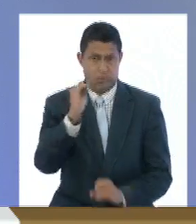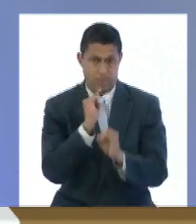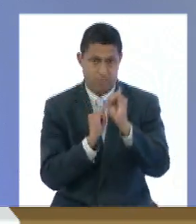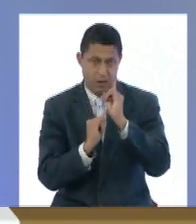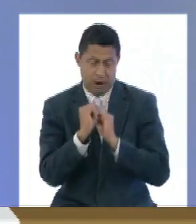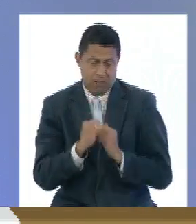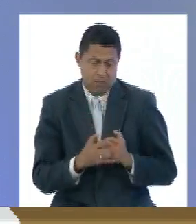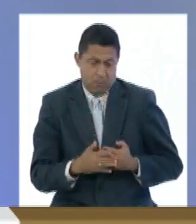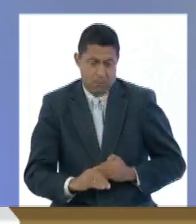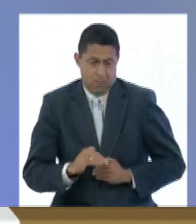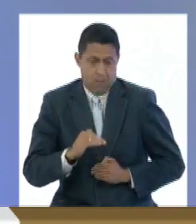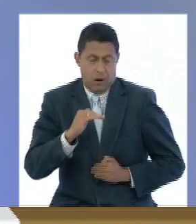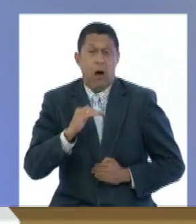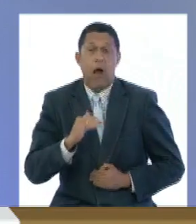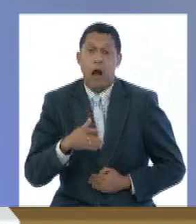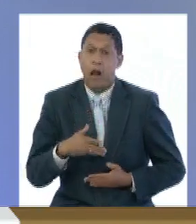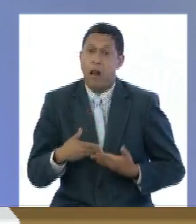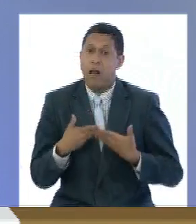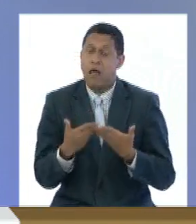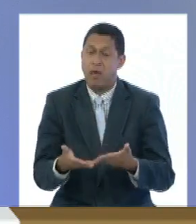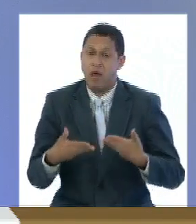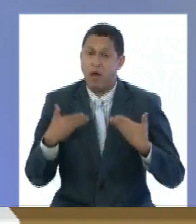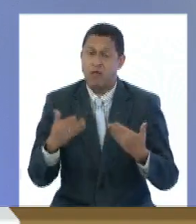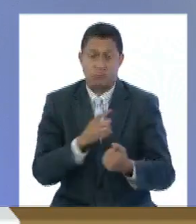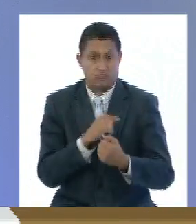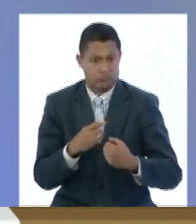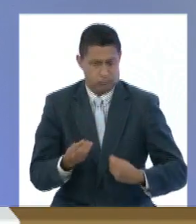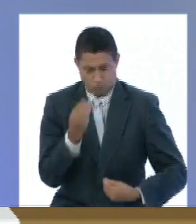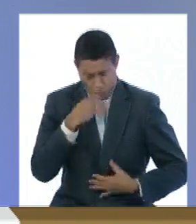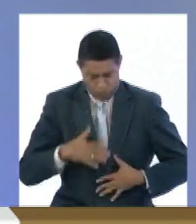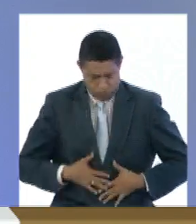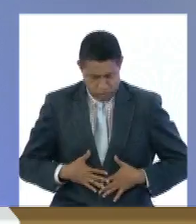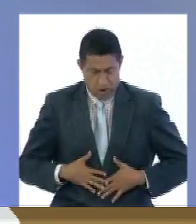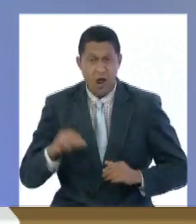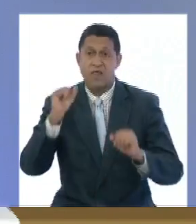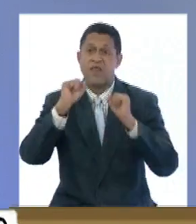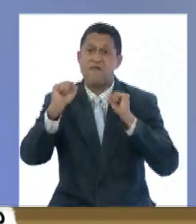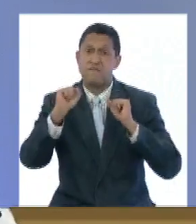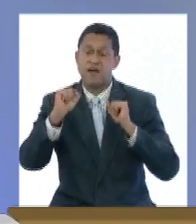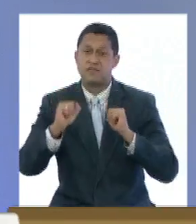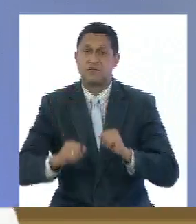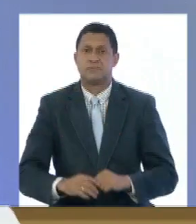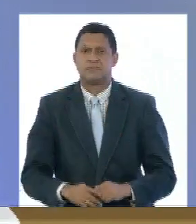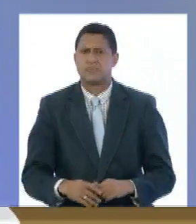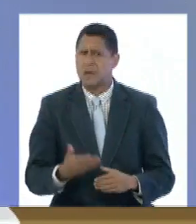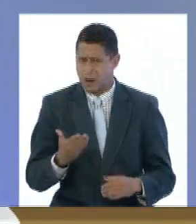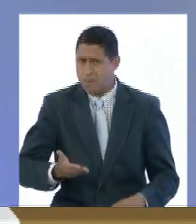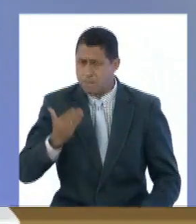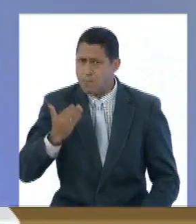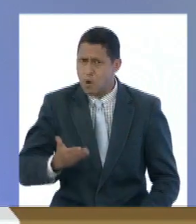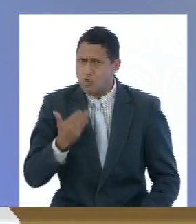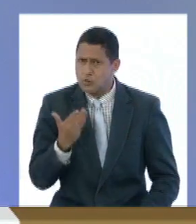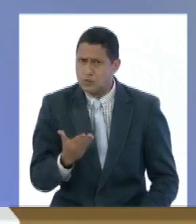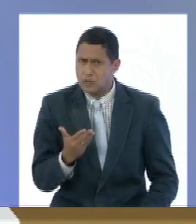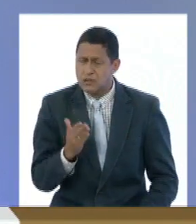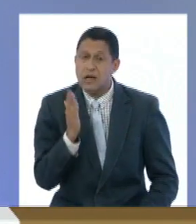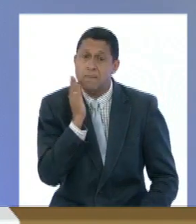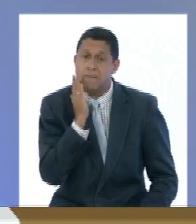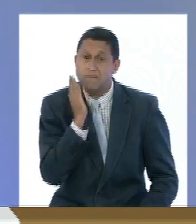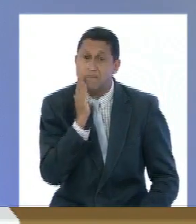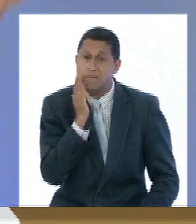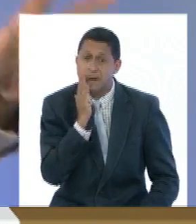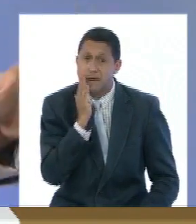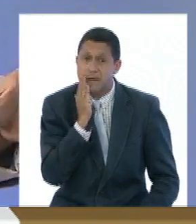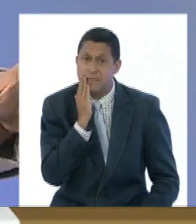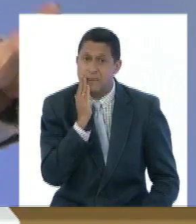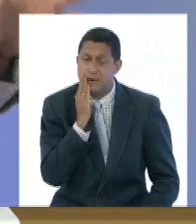y además que le va a aportar nutrientes y también partes de la defensa en su crecimiento. ¿Qué tan importante es que la madre, en la